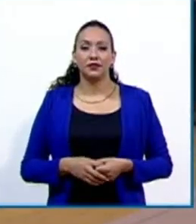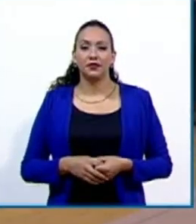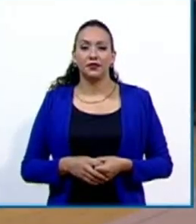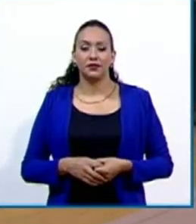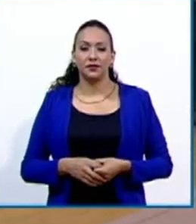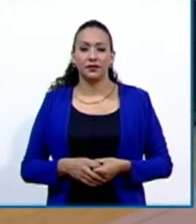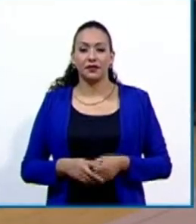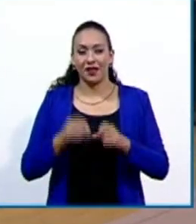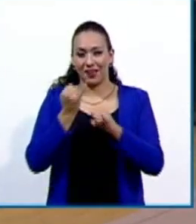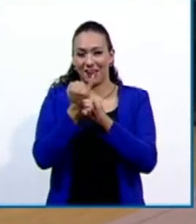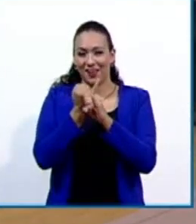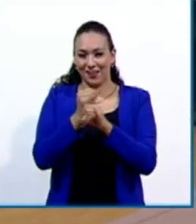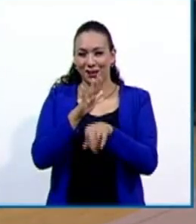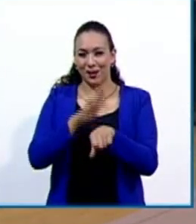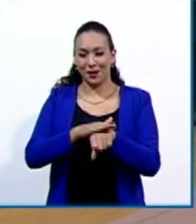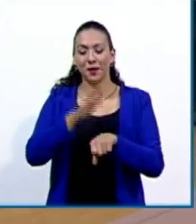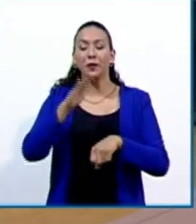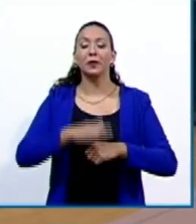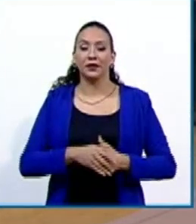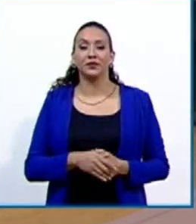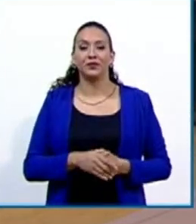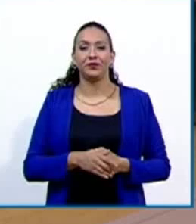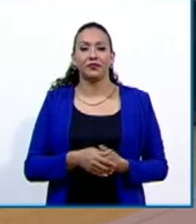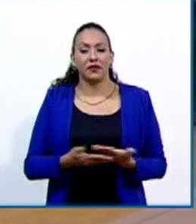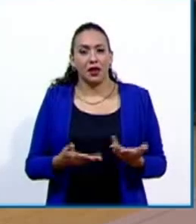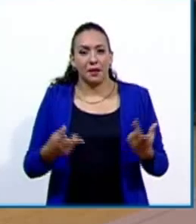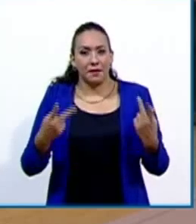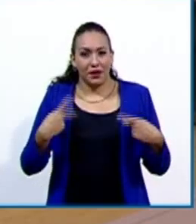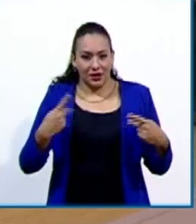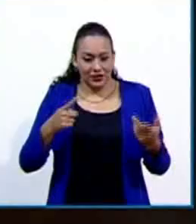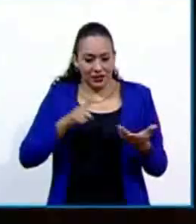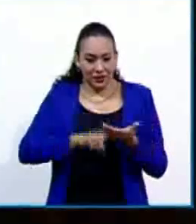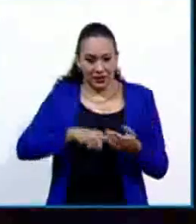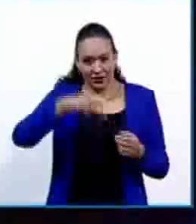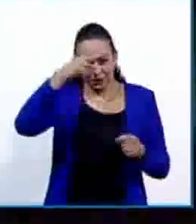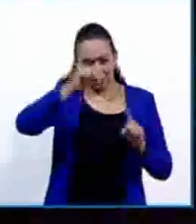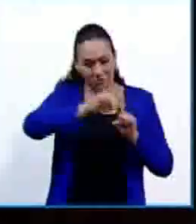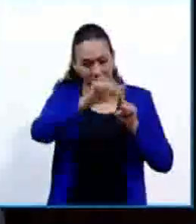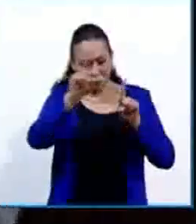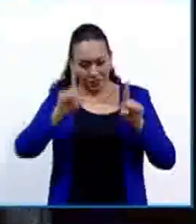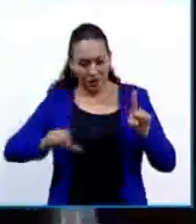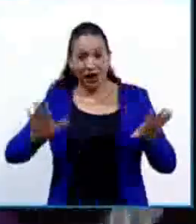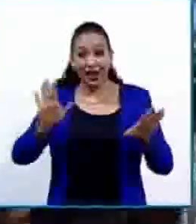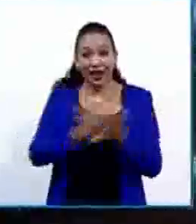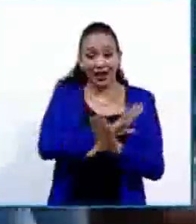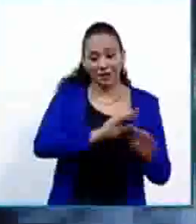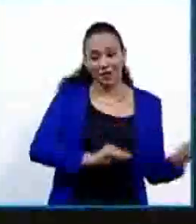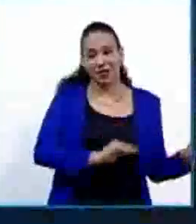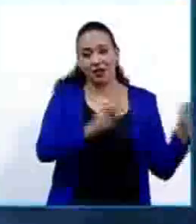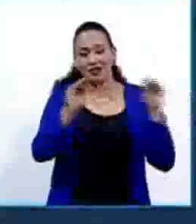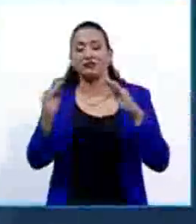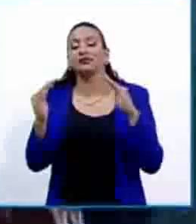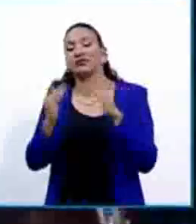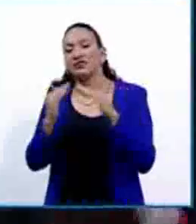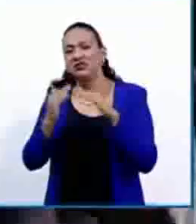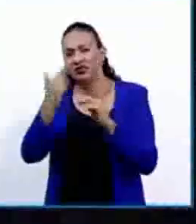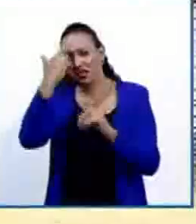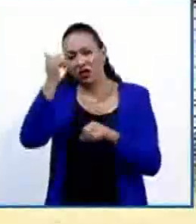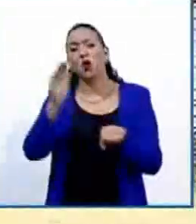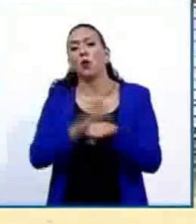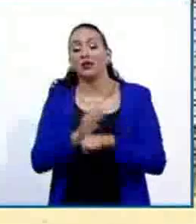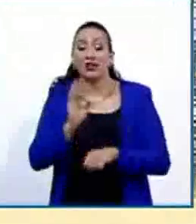Y en más información, las causas del desplazamiento interno en México incluyen la violencia organizada, proyectos de